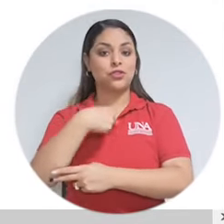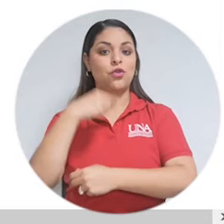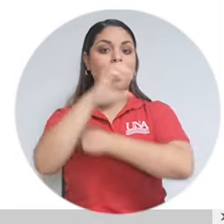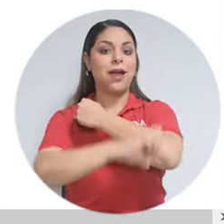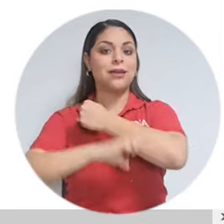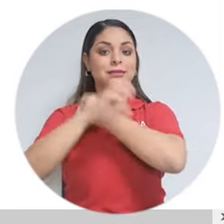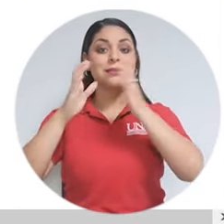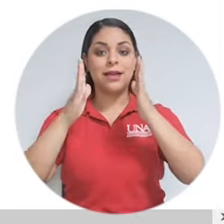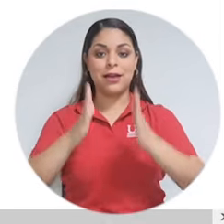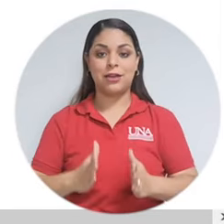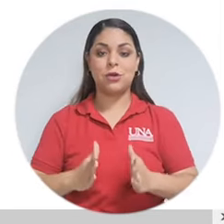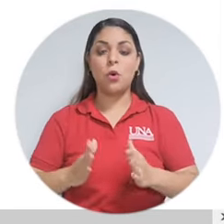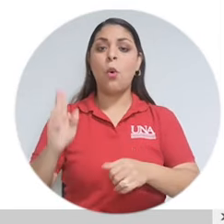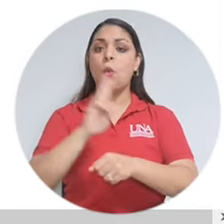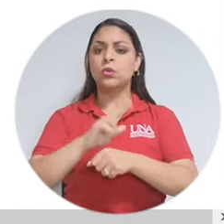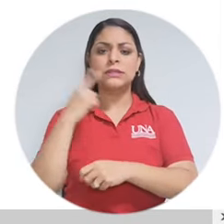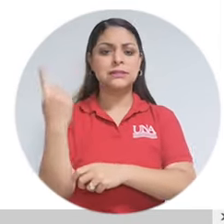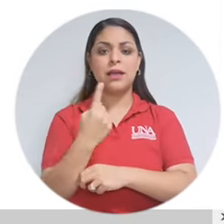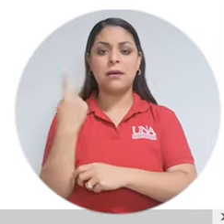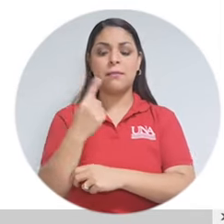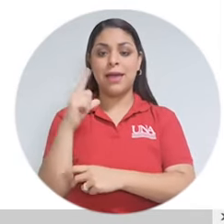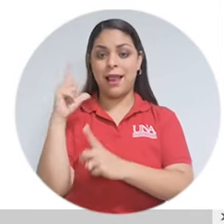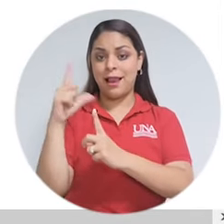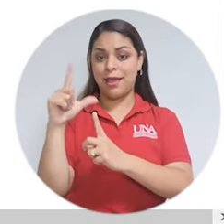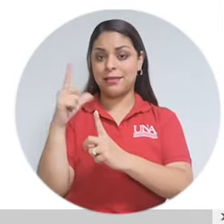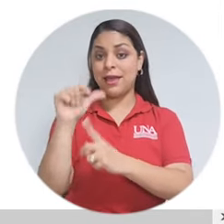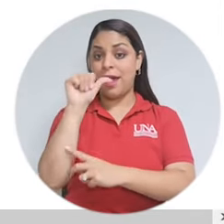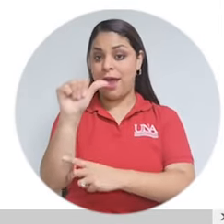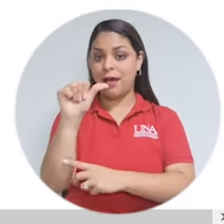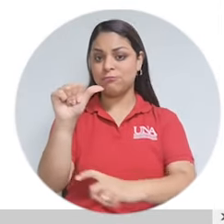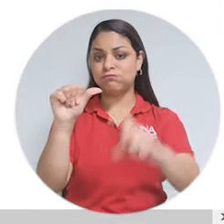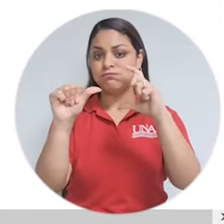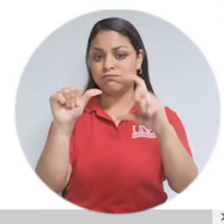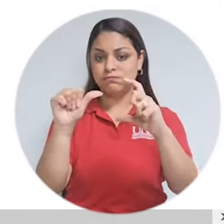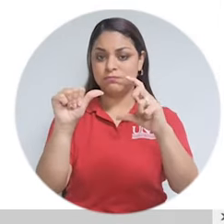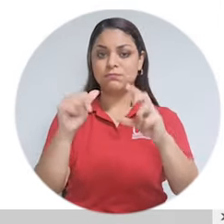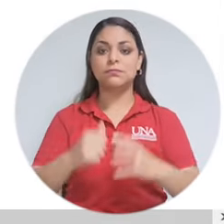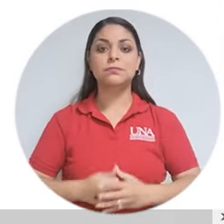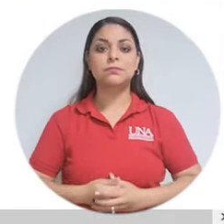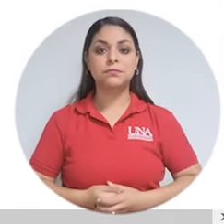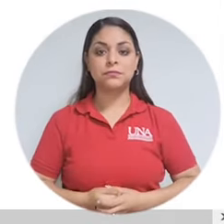ser una persona extranjera. Utilice siempre la letra A en mayúscula.